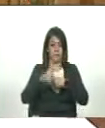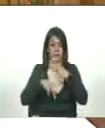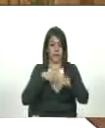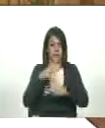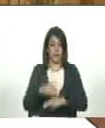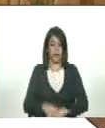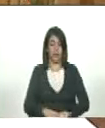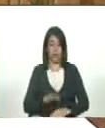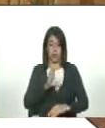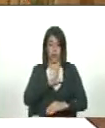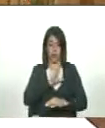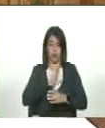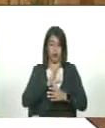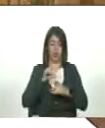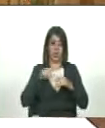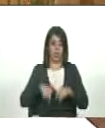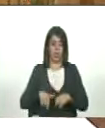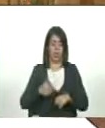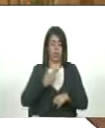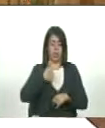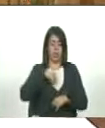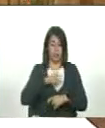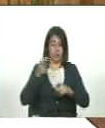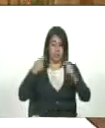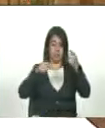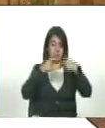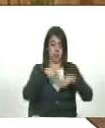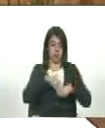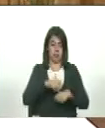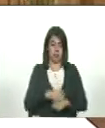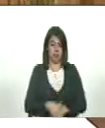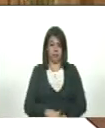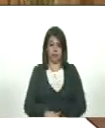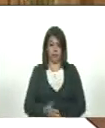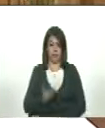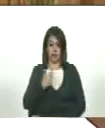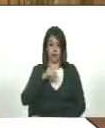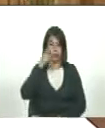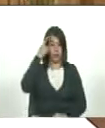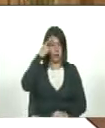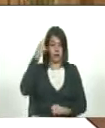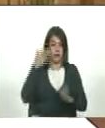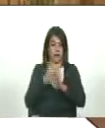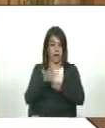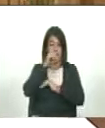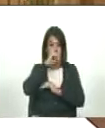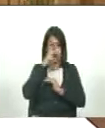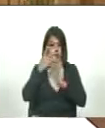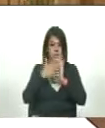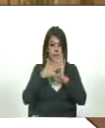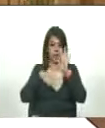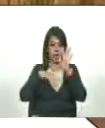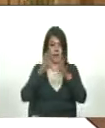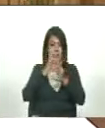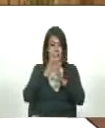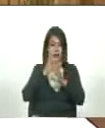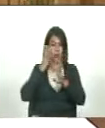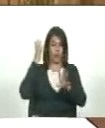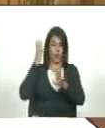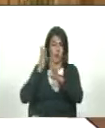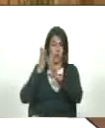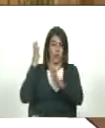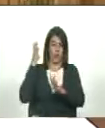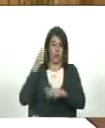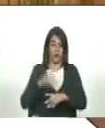productos, de bienes en nuestras redes de distribución. Nosotros sabemos lo que significó el año 2015, las colas del